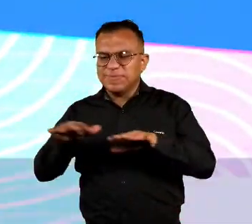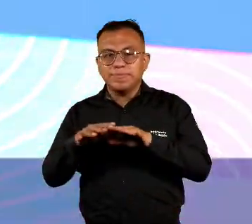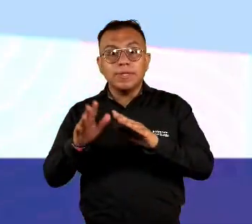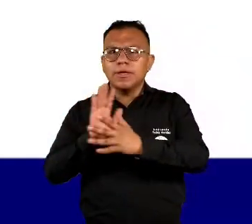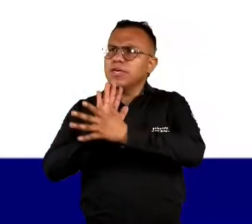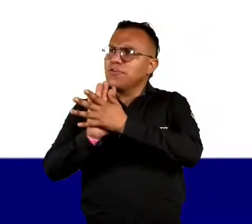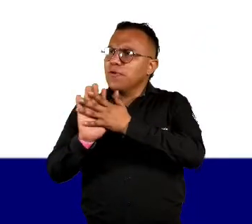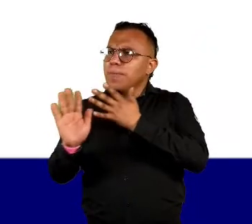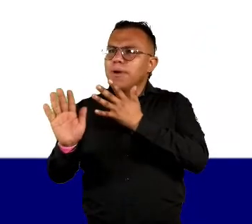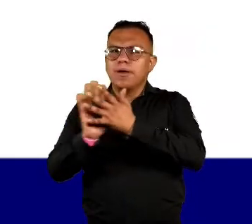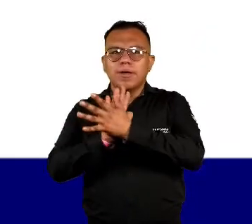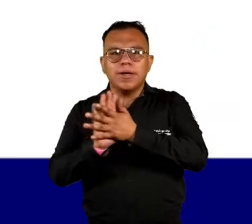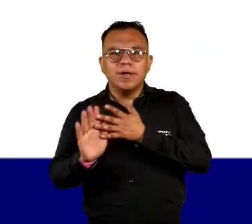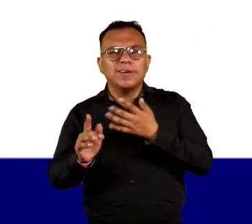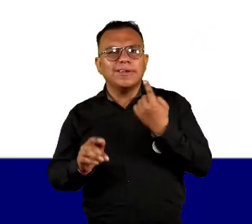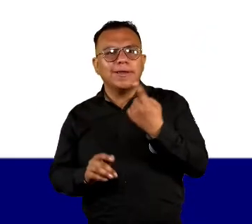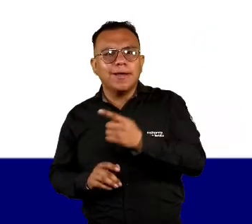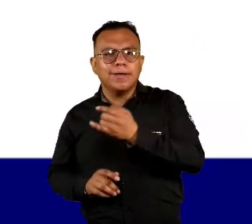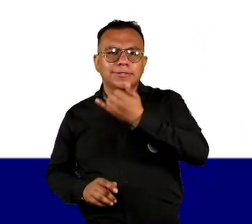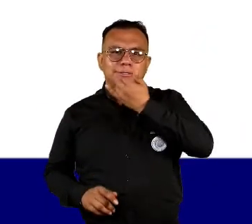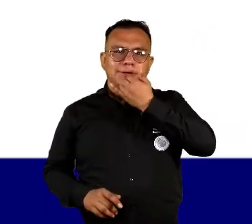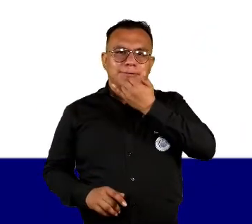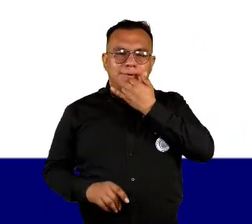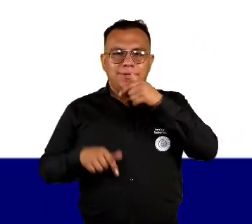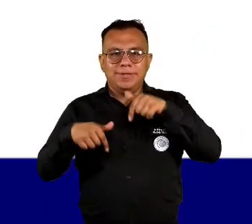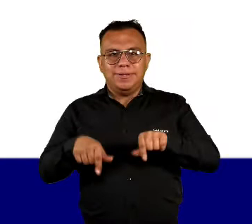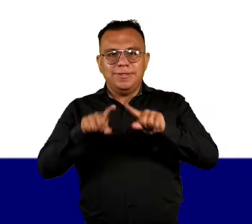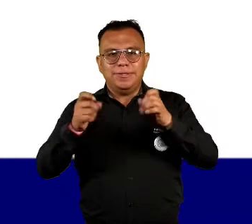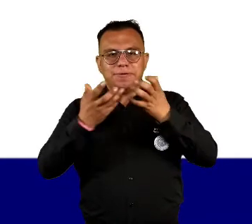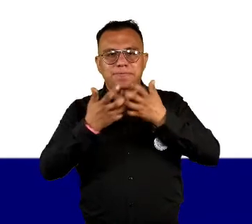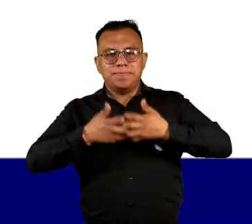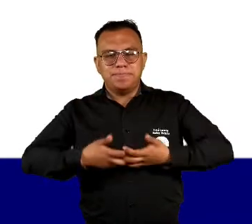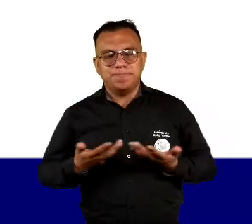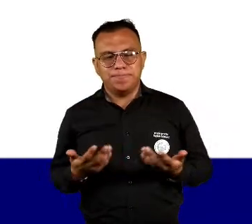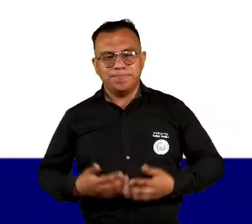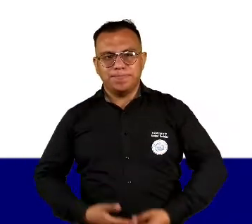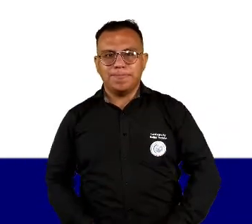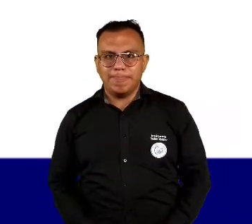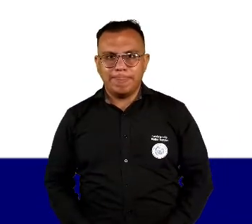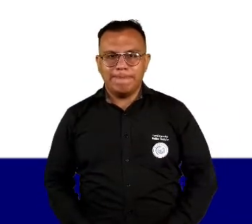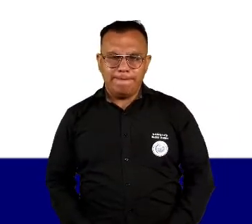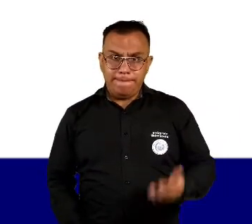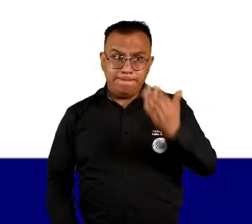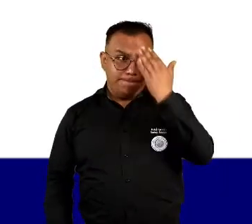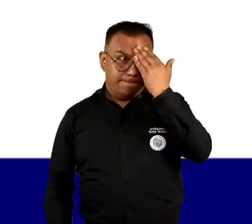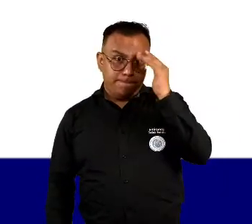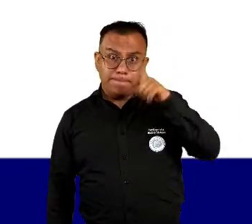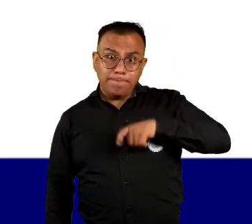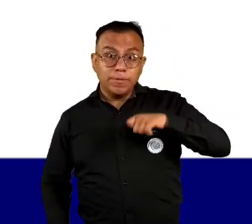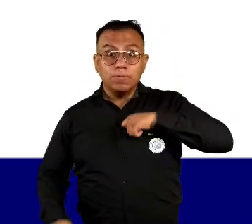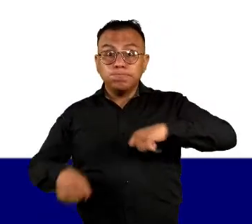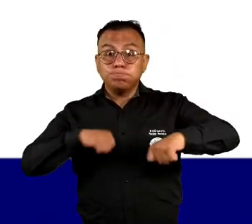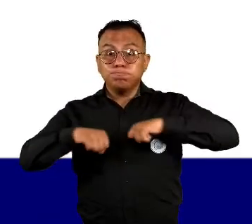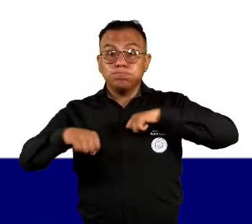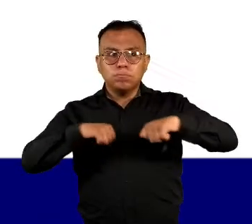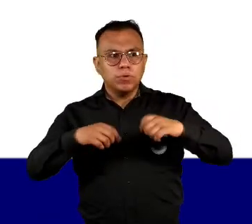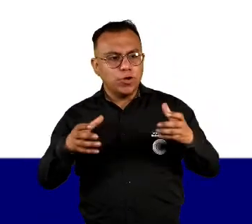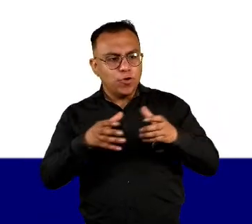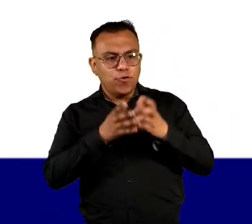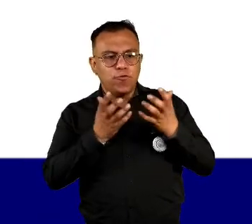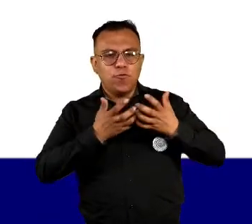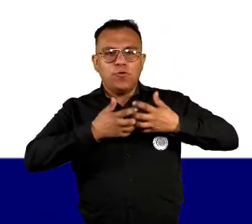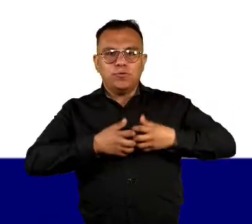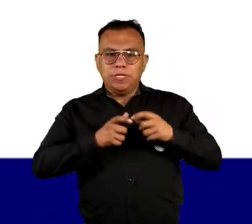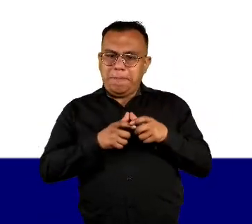informarnos de qué es lo que está hoy en día en la industria funcionando necesitamos ver qué es lo que funciona